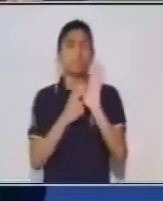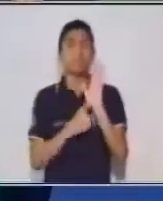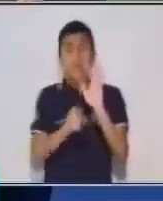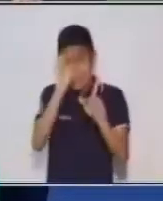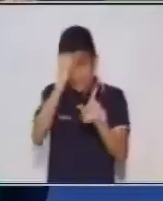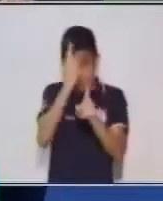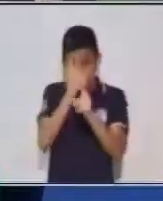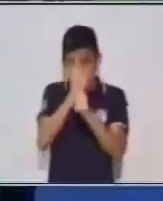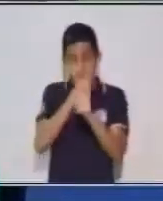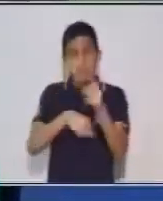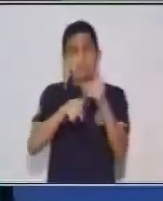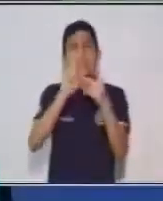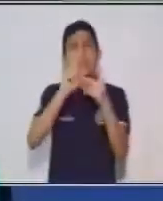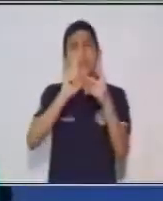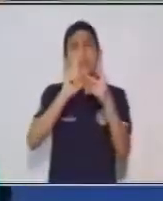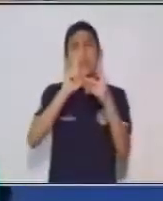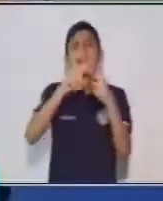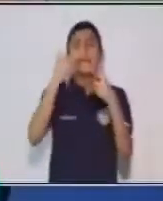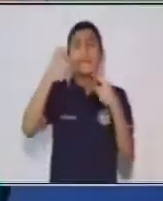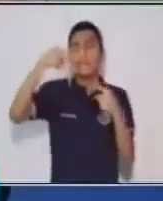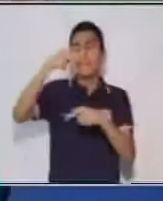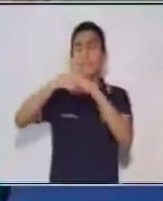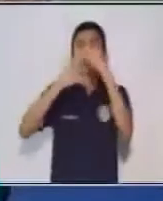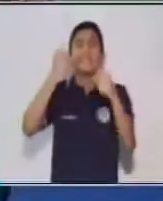correcto, infinitivo, luego